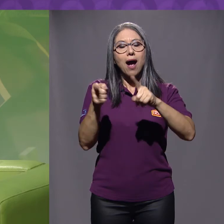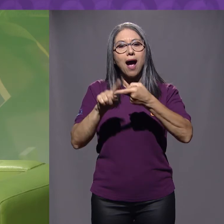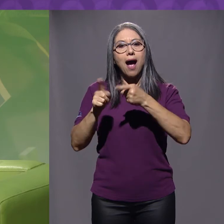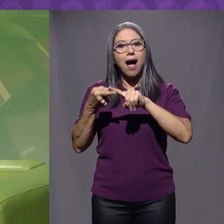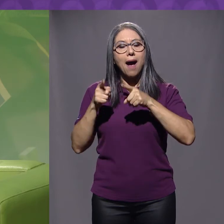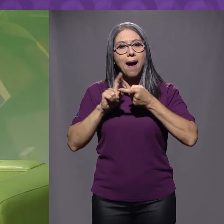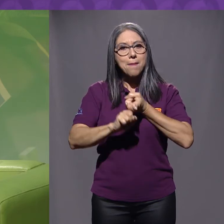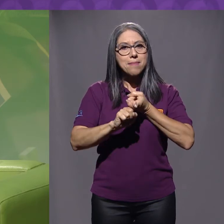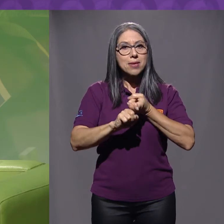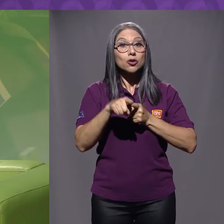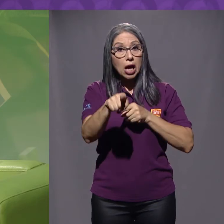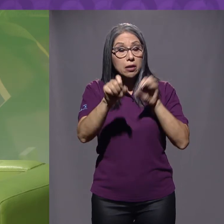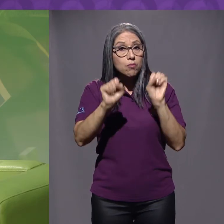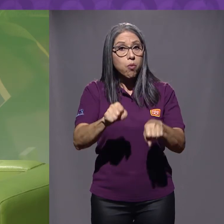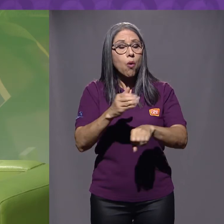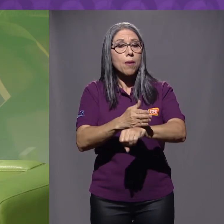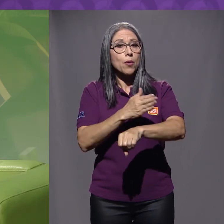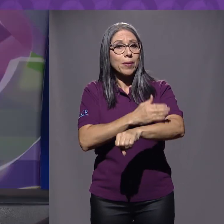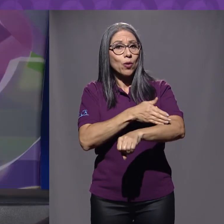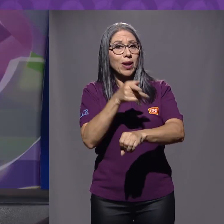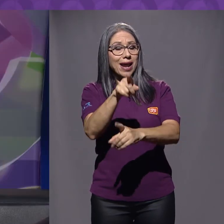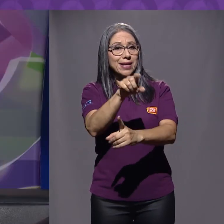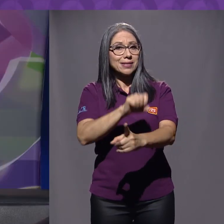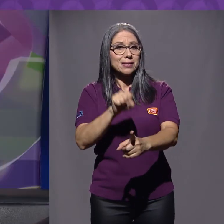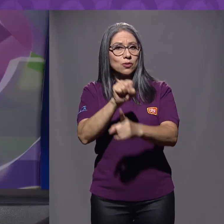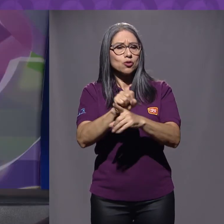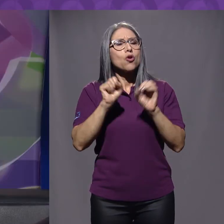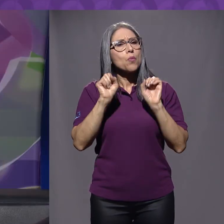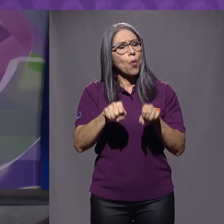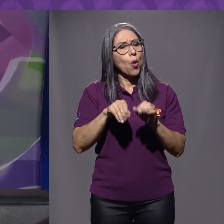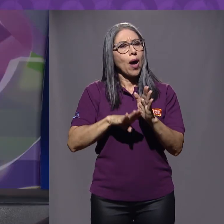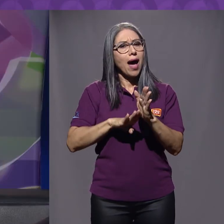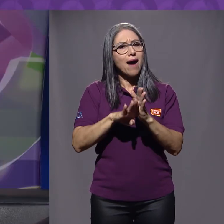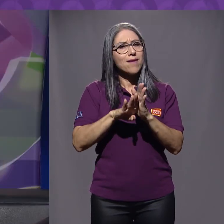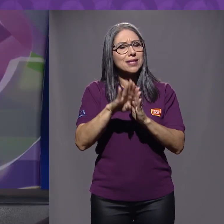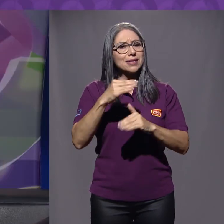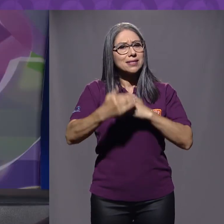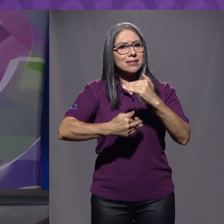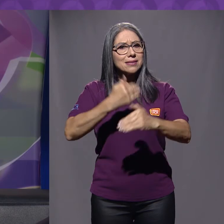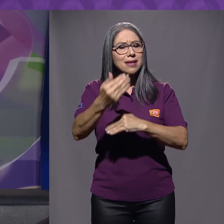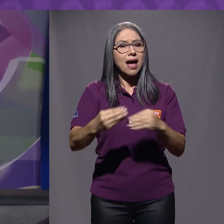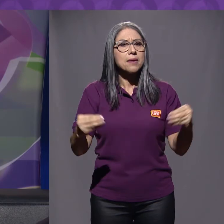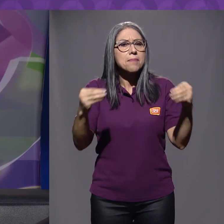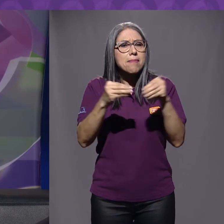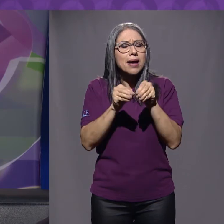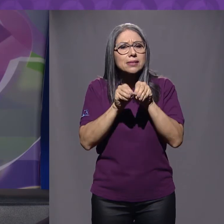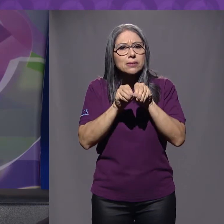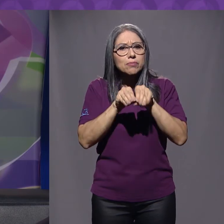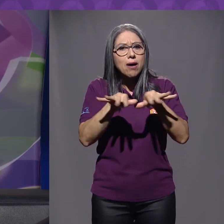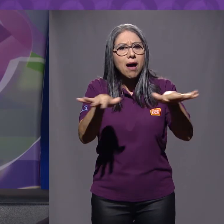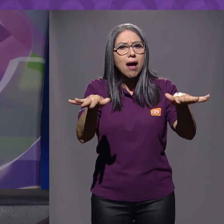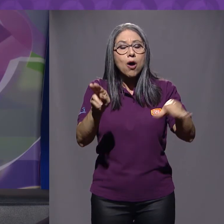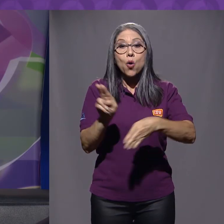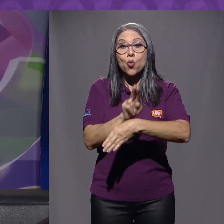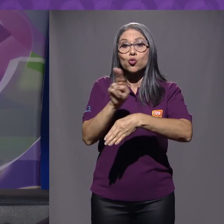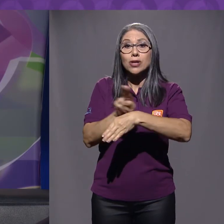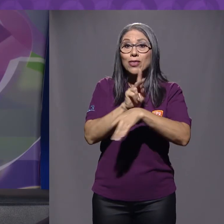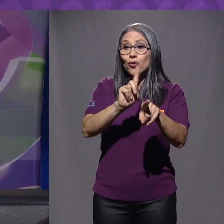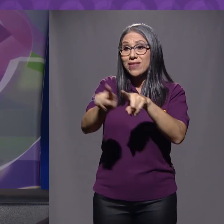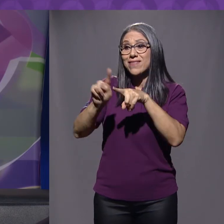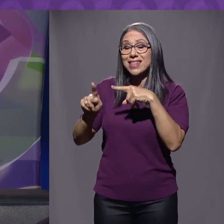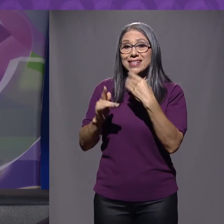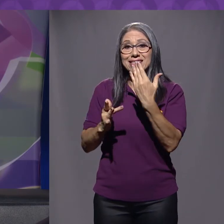ahí tenemos también una oportunidad de mejora y podríamos avanzar perfectamente a hacerlo mucho más amplio, usando